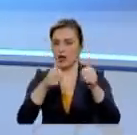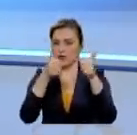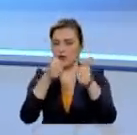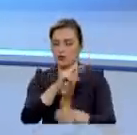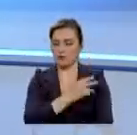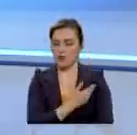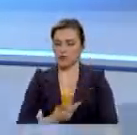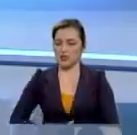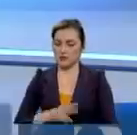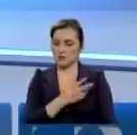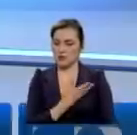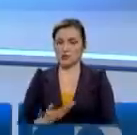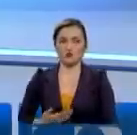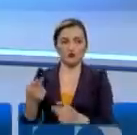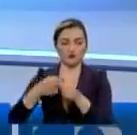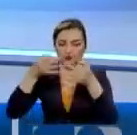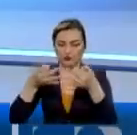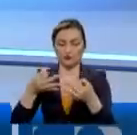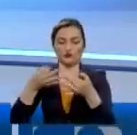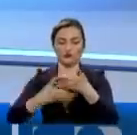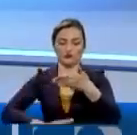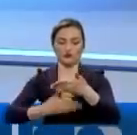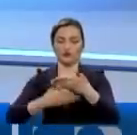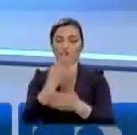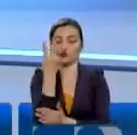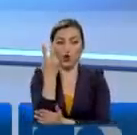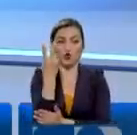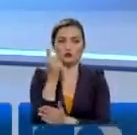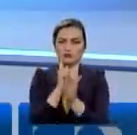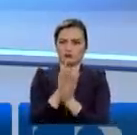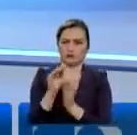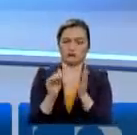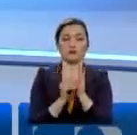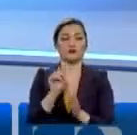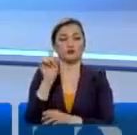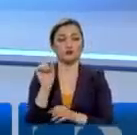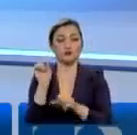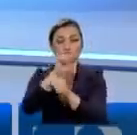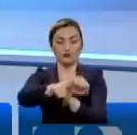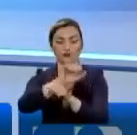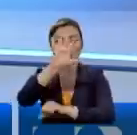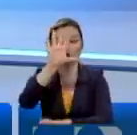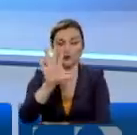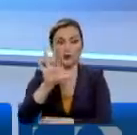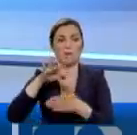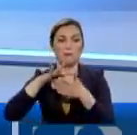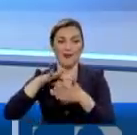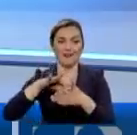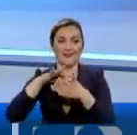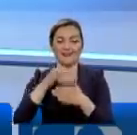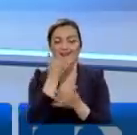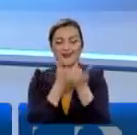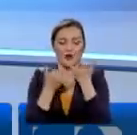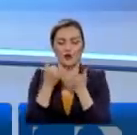cuya participación se confirma en la papeleta. 2 están impugnados, 1 rechazado y 5 deben